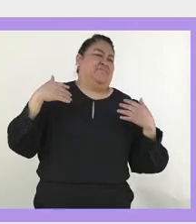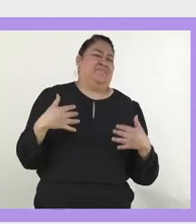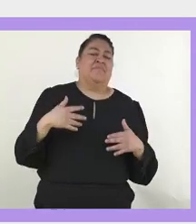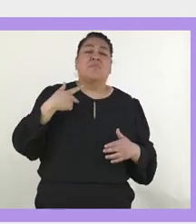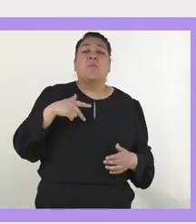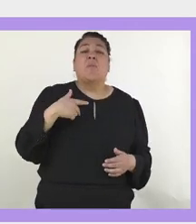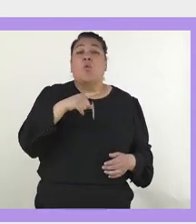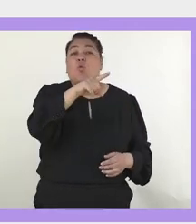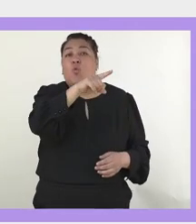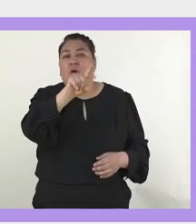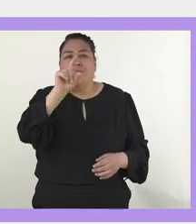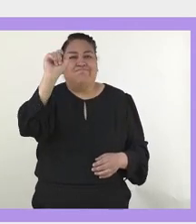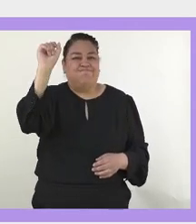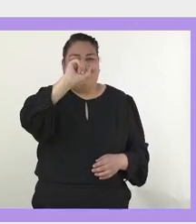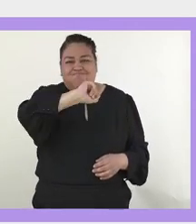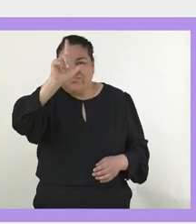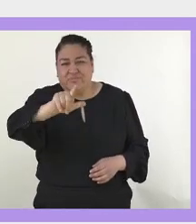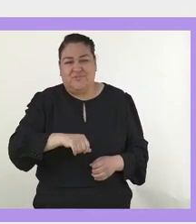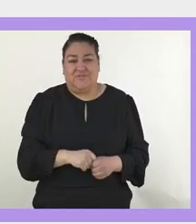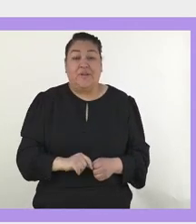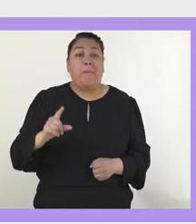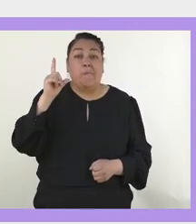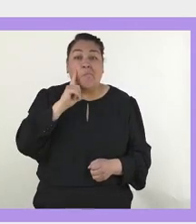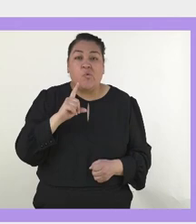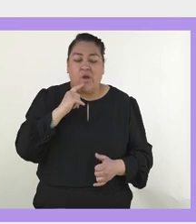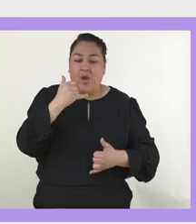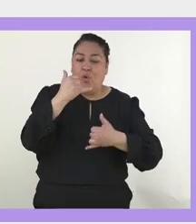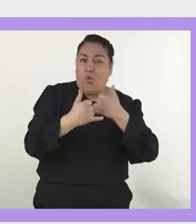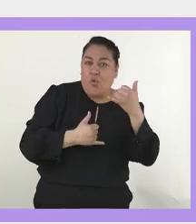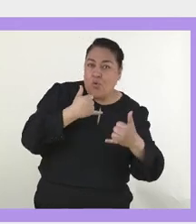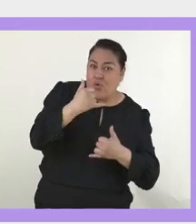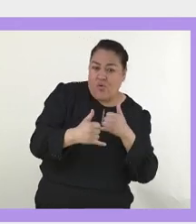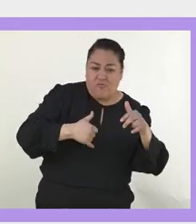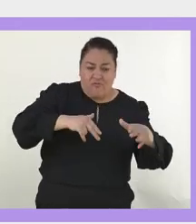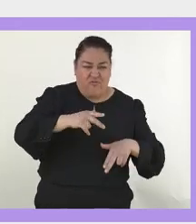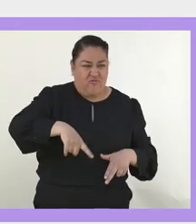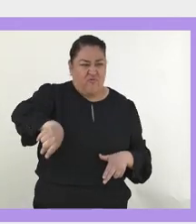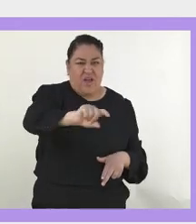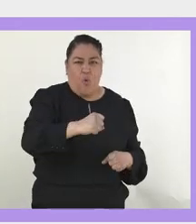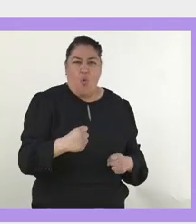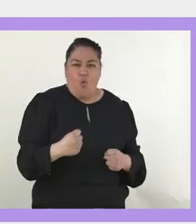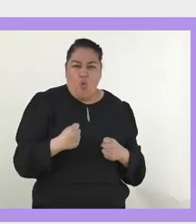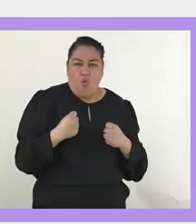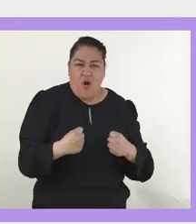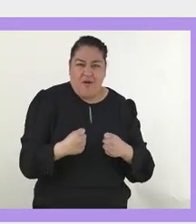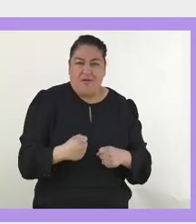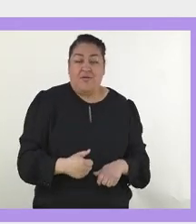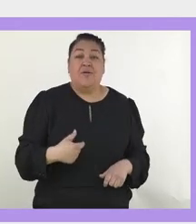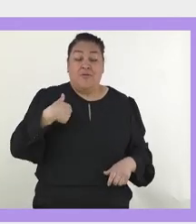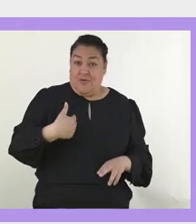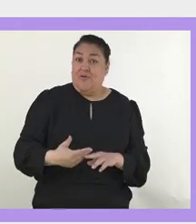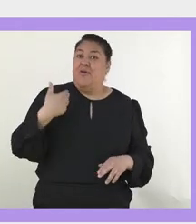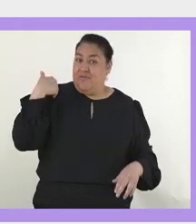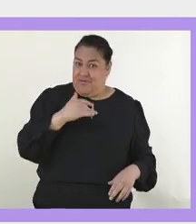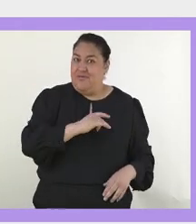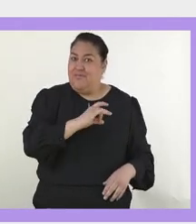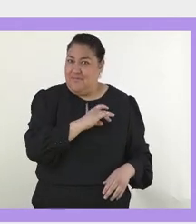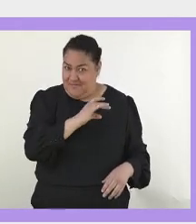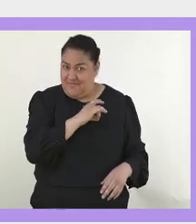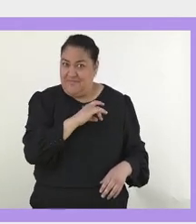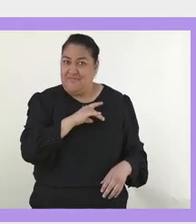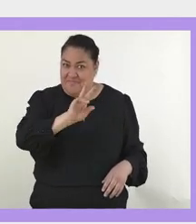talentos yo digo que en el fútbol femenil hay puras aguerridas eh Por eso a mí me daba miedo no les voy a mentir